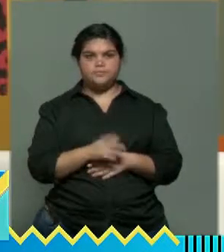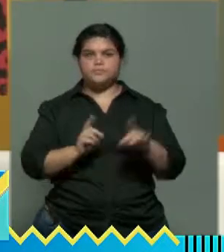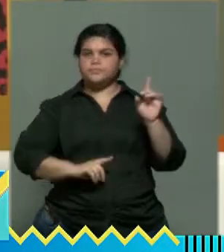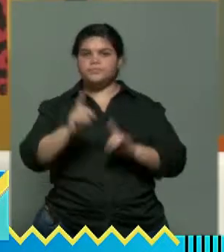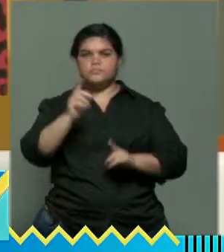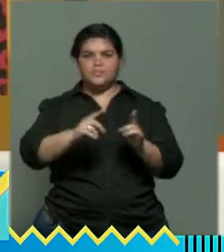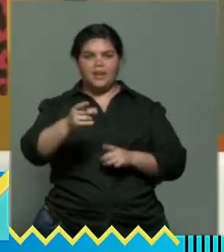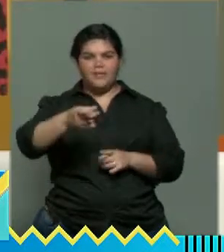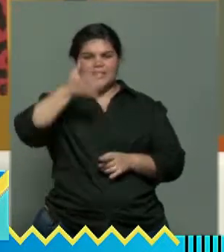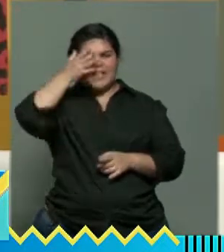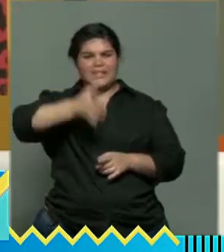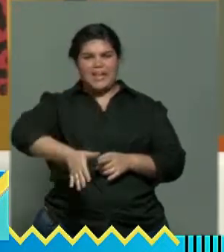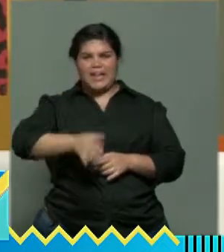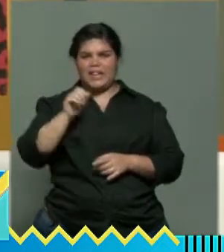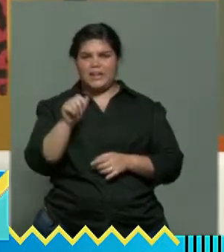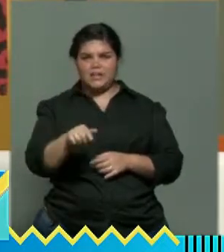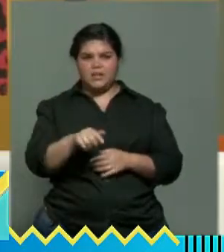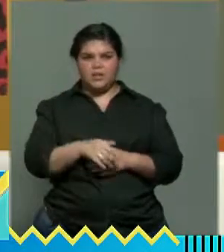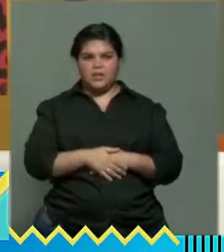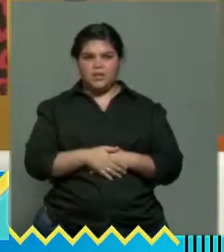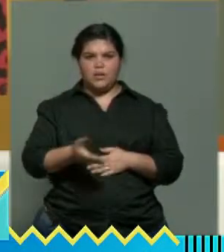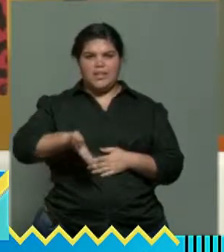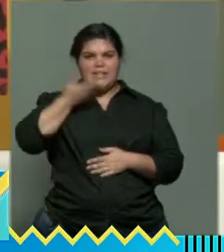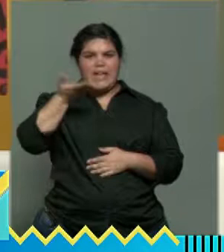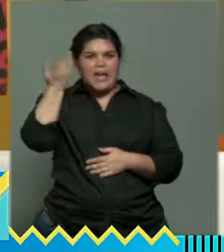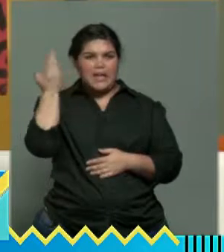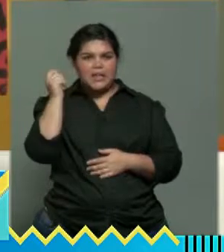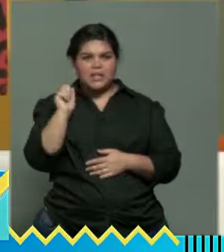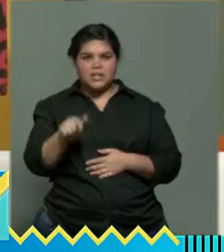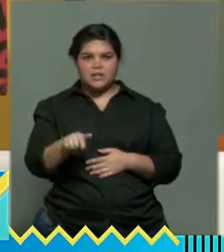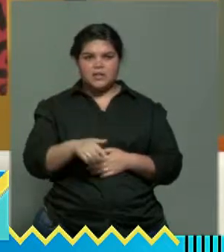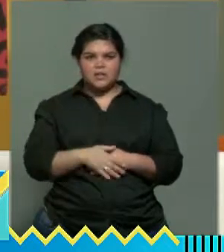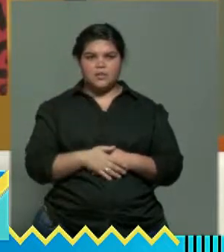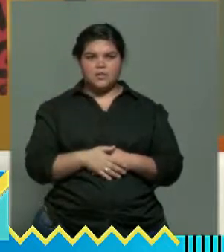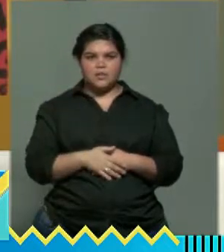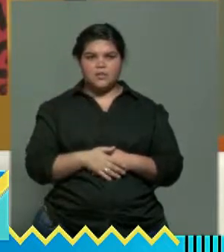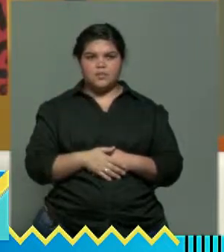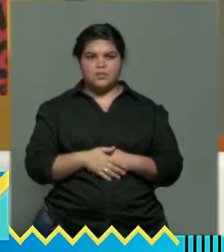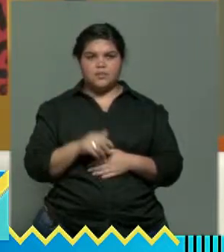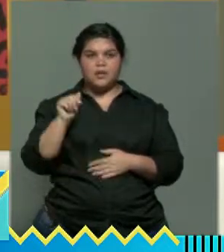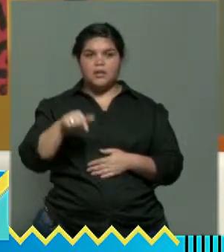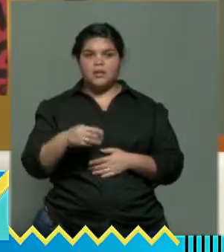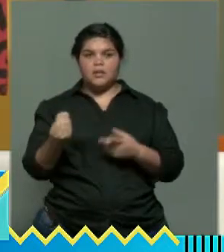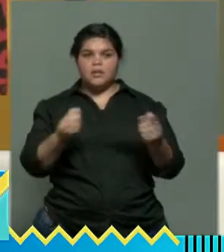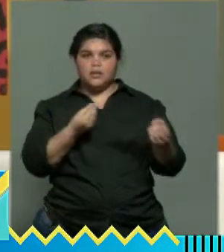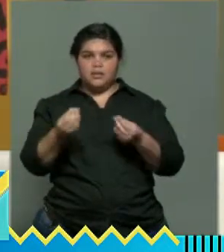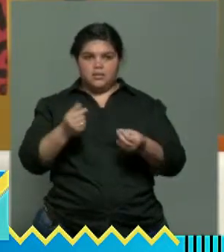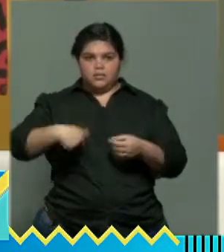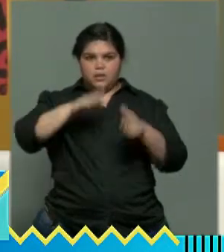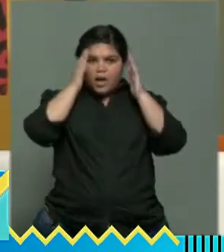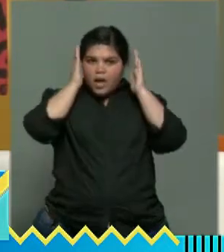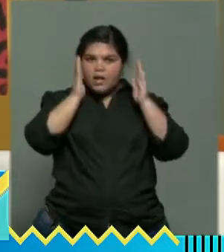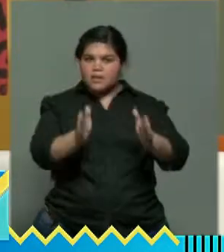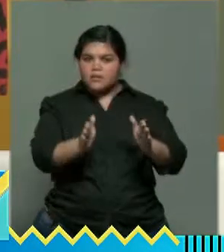que quiere plantear. Obviamente que nos trajo algún chisporroteo, pero creo que fue para bien porque nos pusimos atentos a que eso